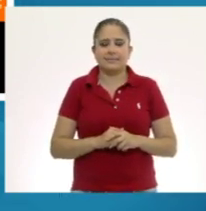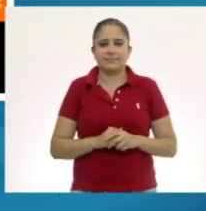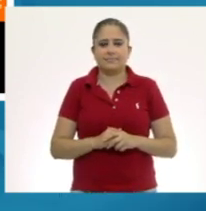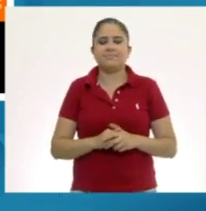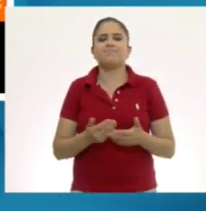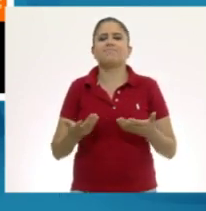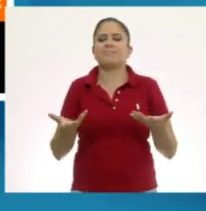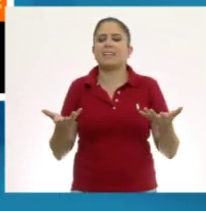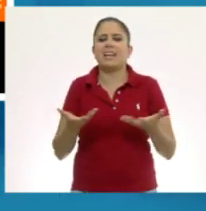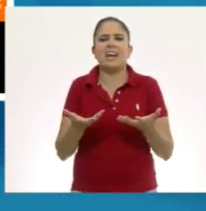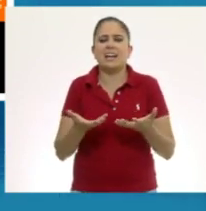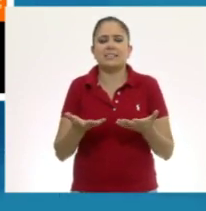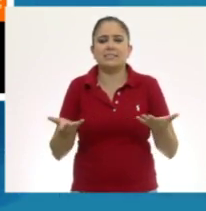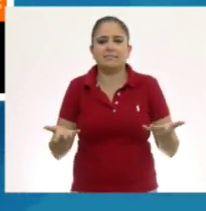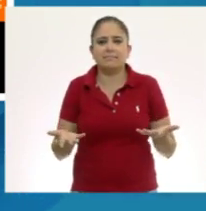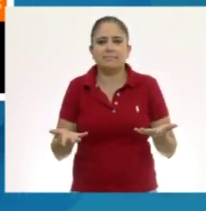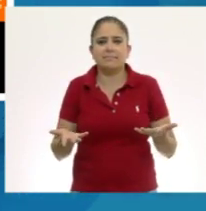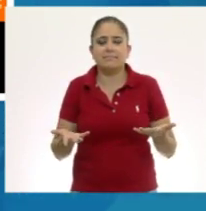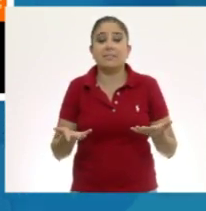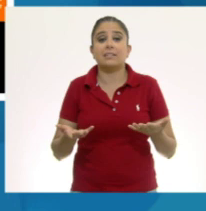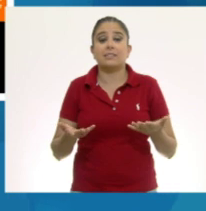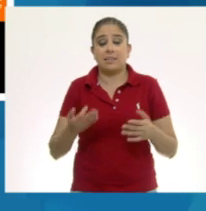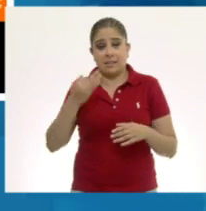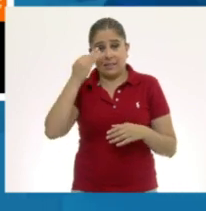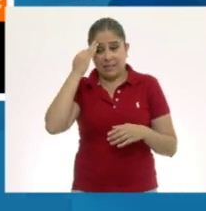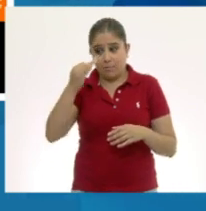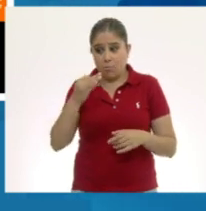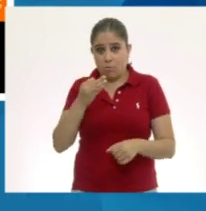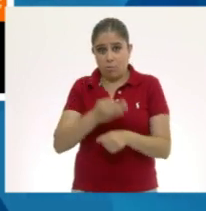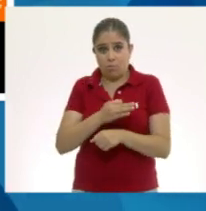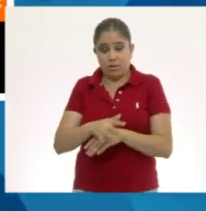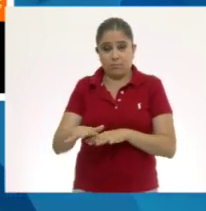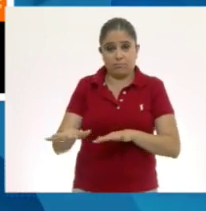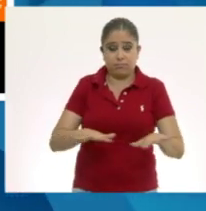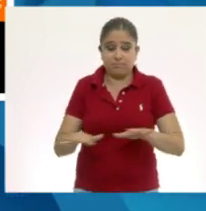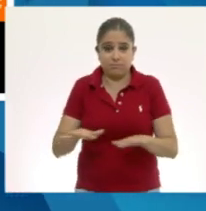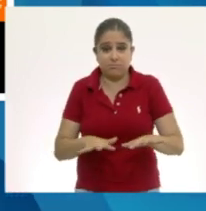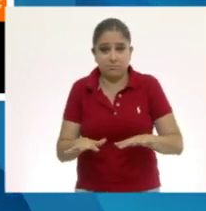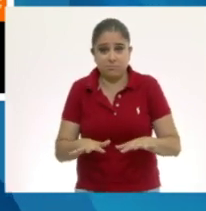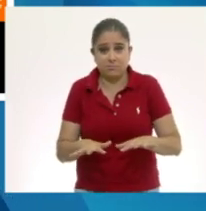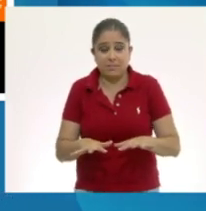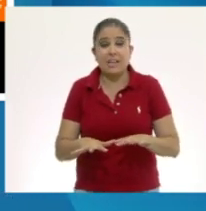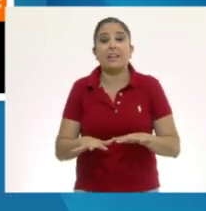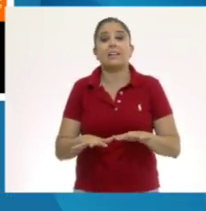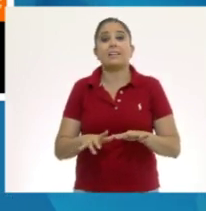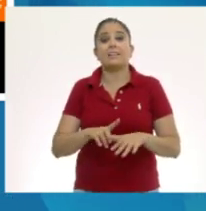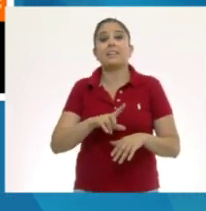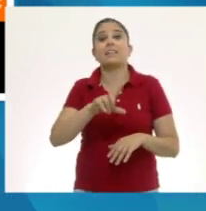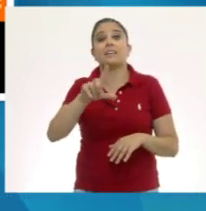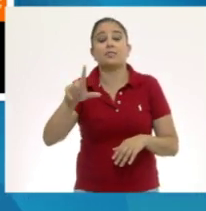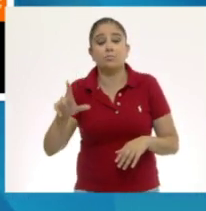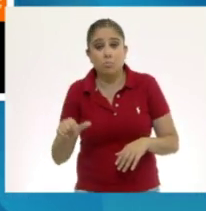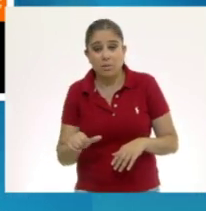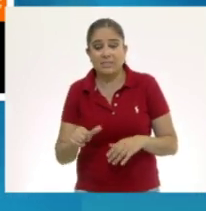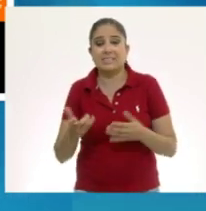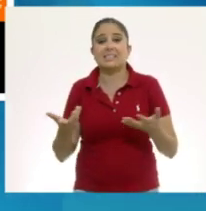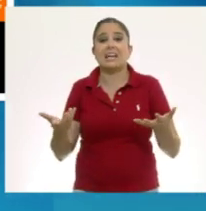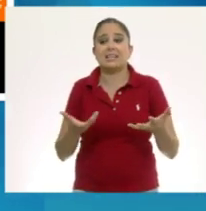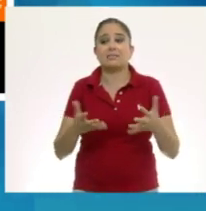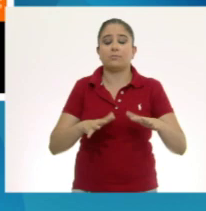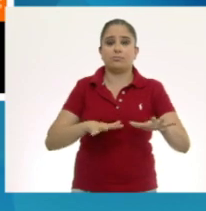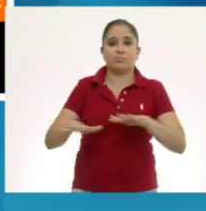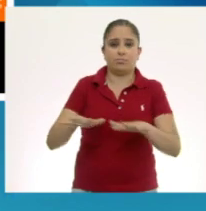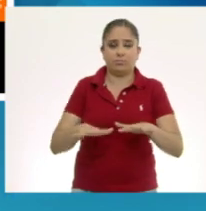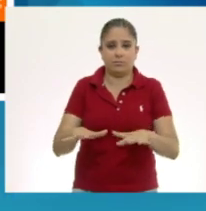qué podemos hacer durante el sismo y qué podemos hacer también después del